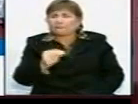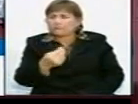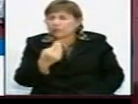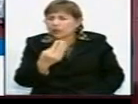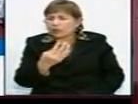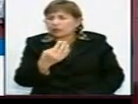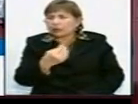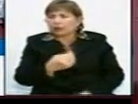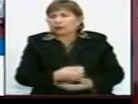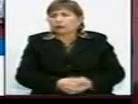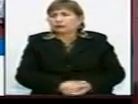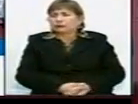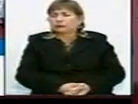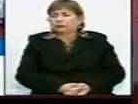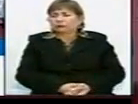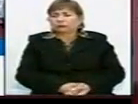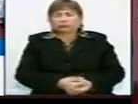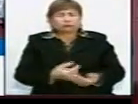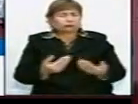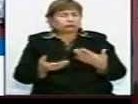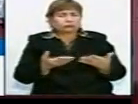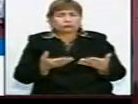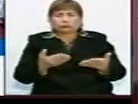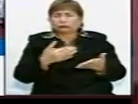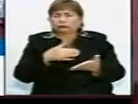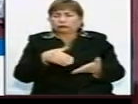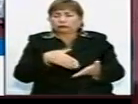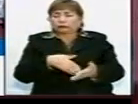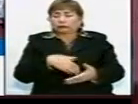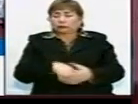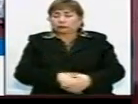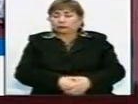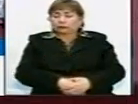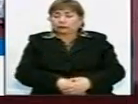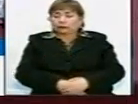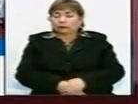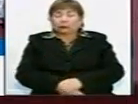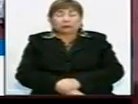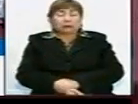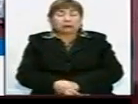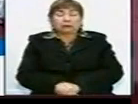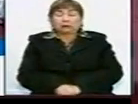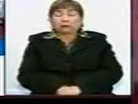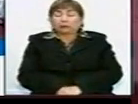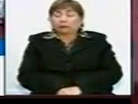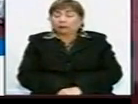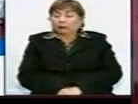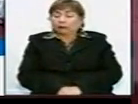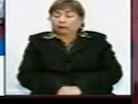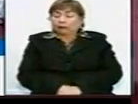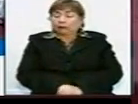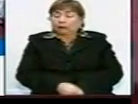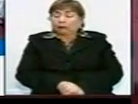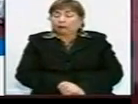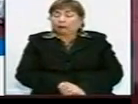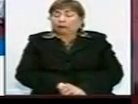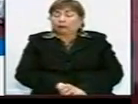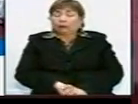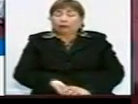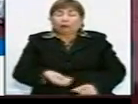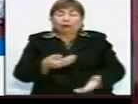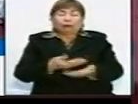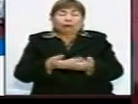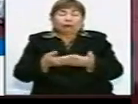segundo es que la página lista es también 800 no pero tengo esta ladera